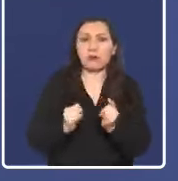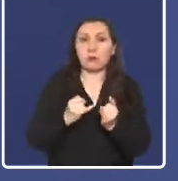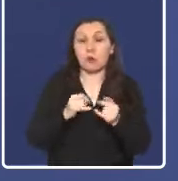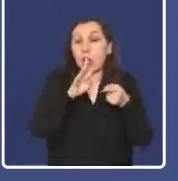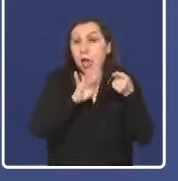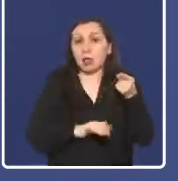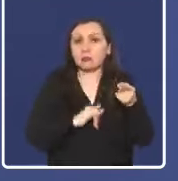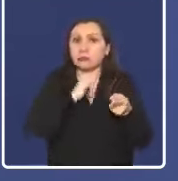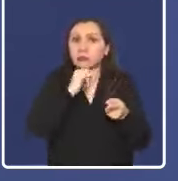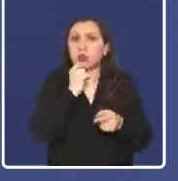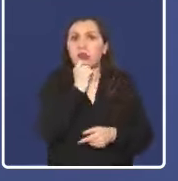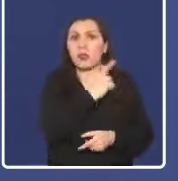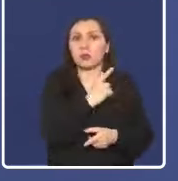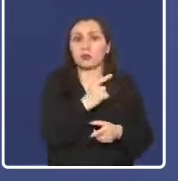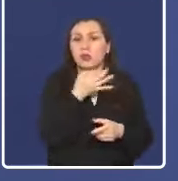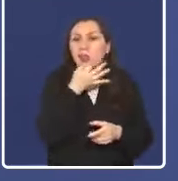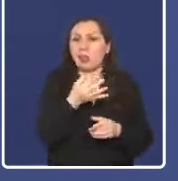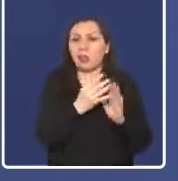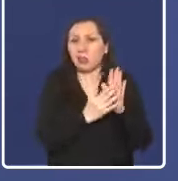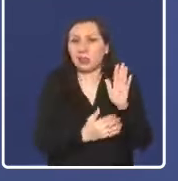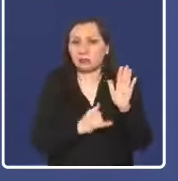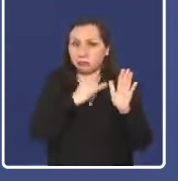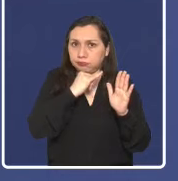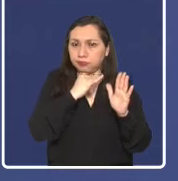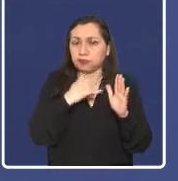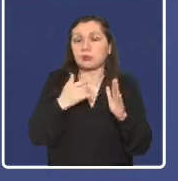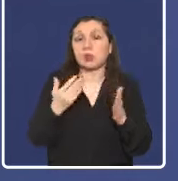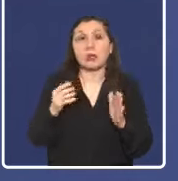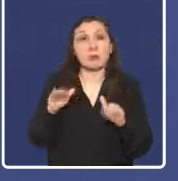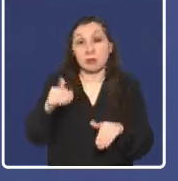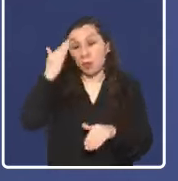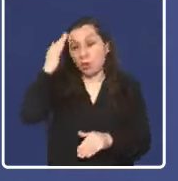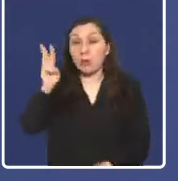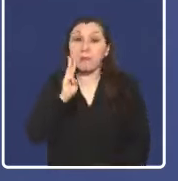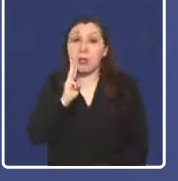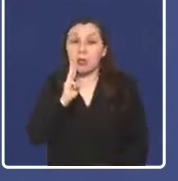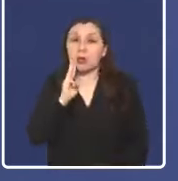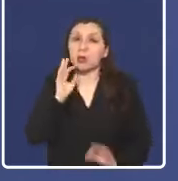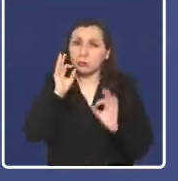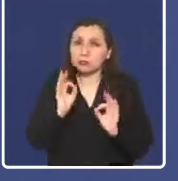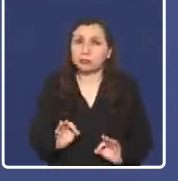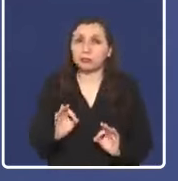no conocíamos. Y ese mismo día, corríjame ustedes si me equivoco,